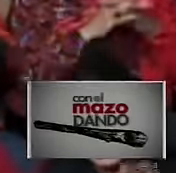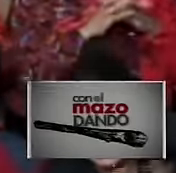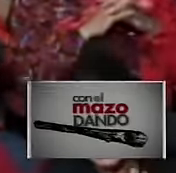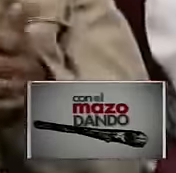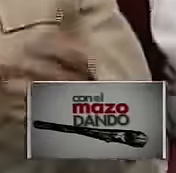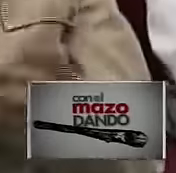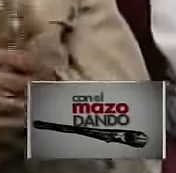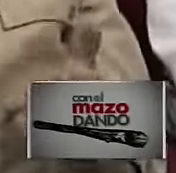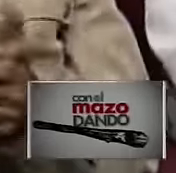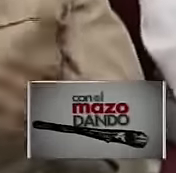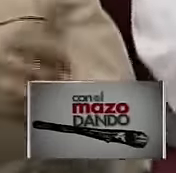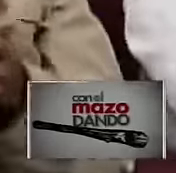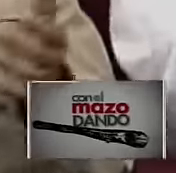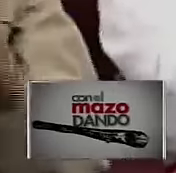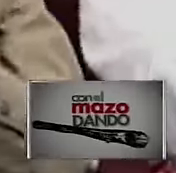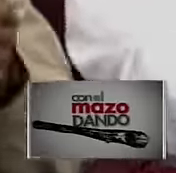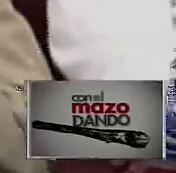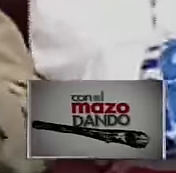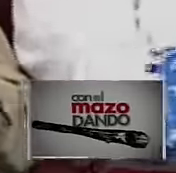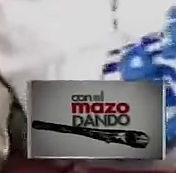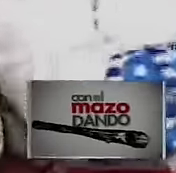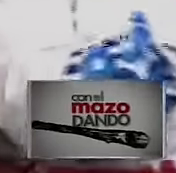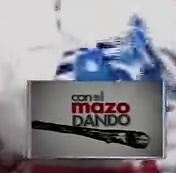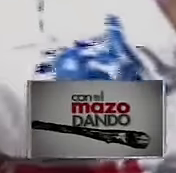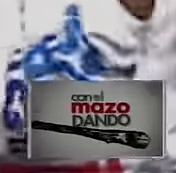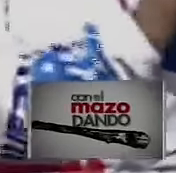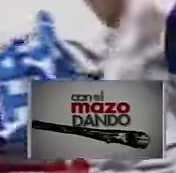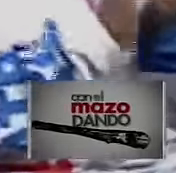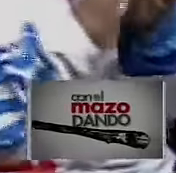TV Fan por su canal de YouTube también.